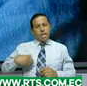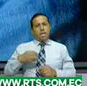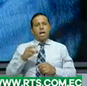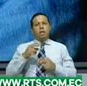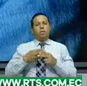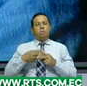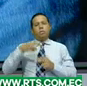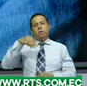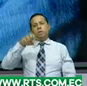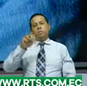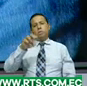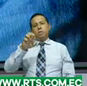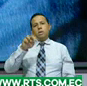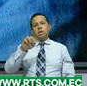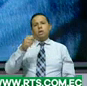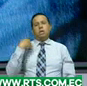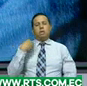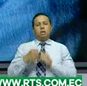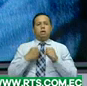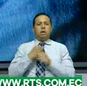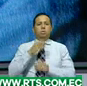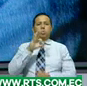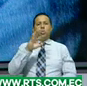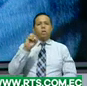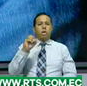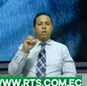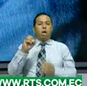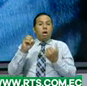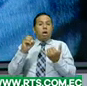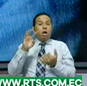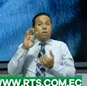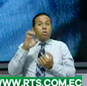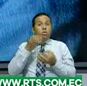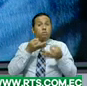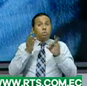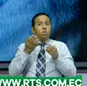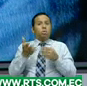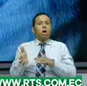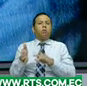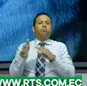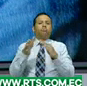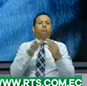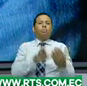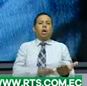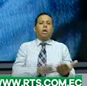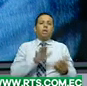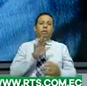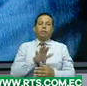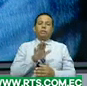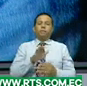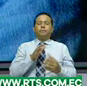del 2021 a los 90 años. Su cuerpo ahora reposa en el cementerio de Buenos Aires. Enseguida un